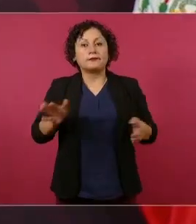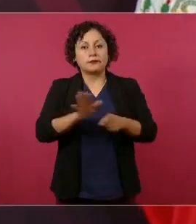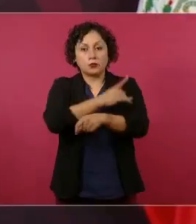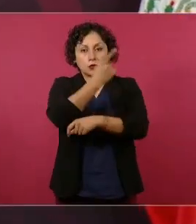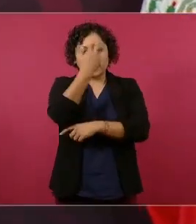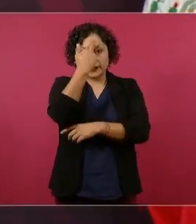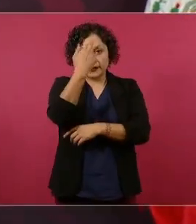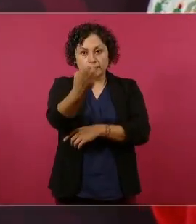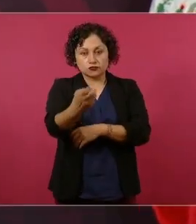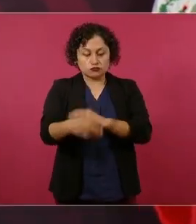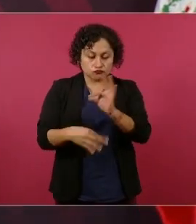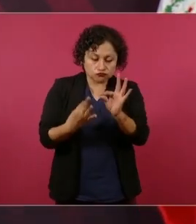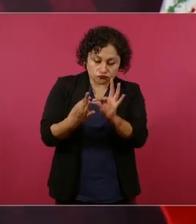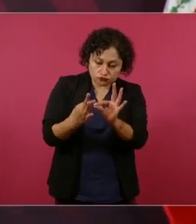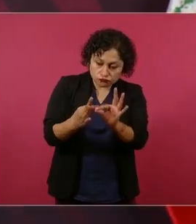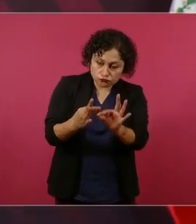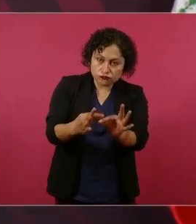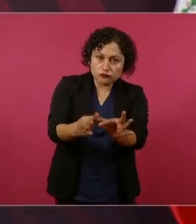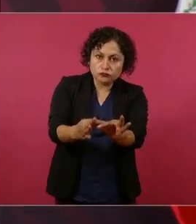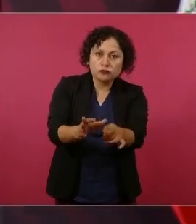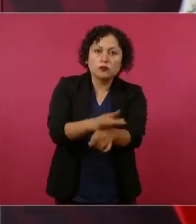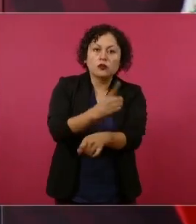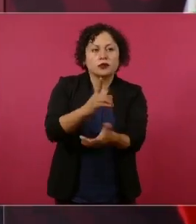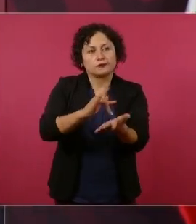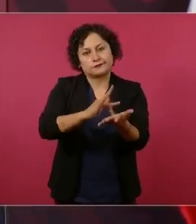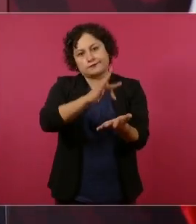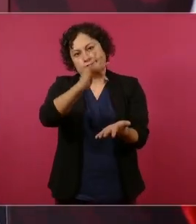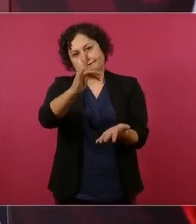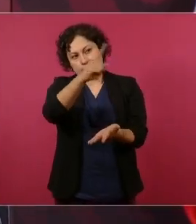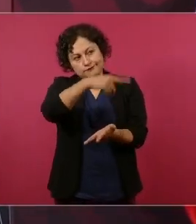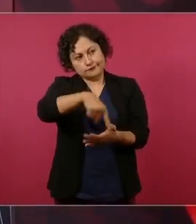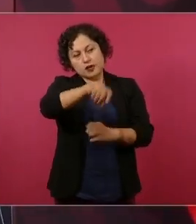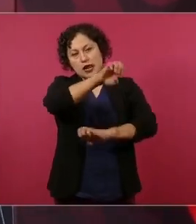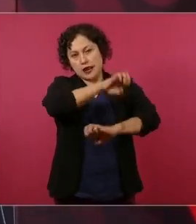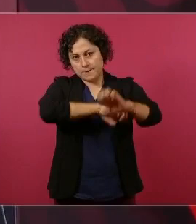porque muchos empresarios, la mayoría,